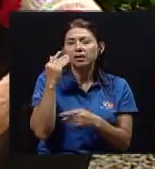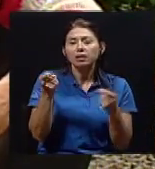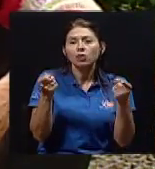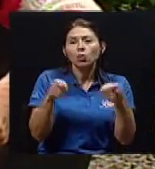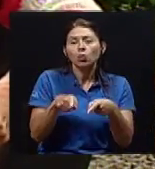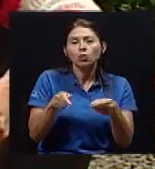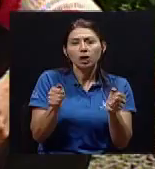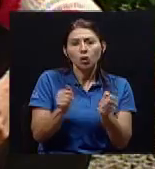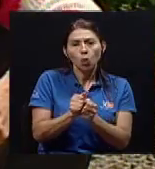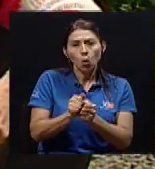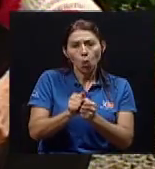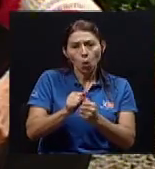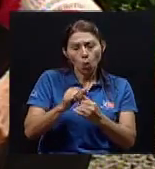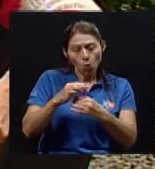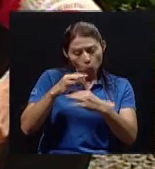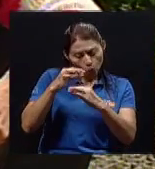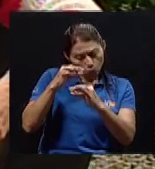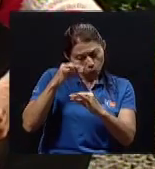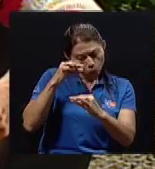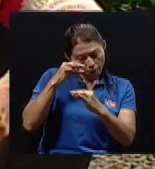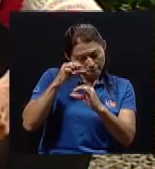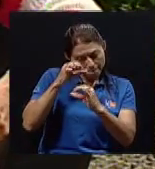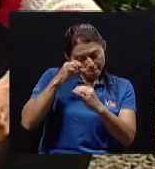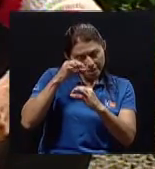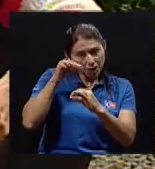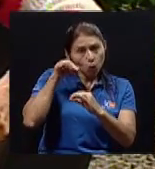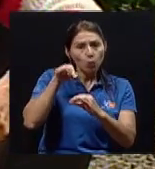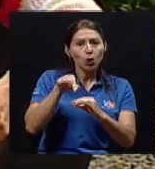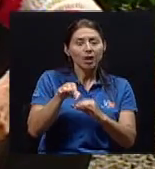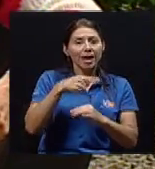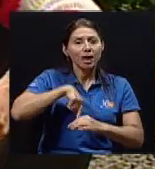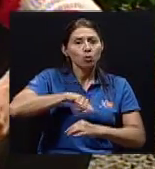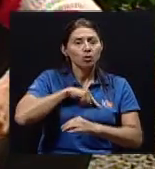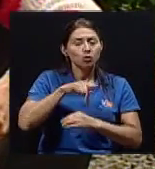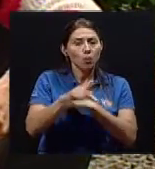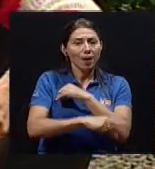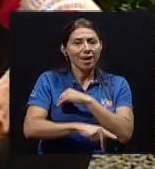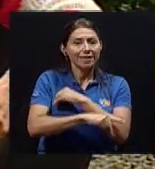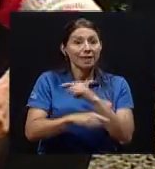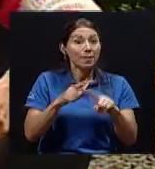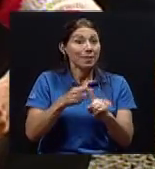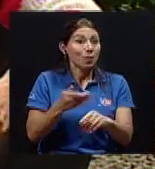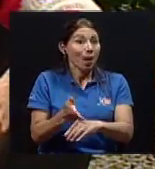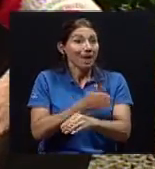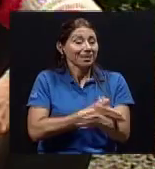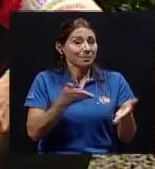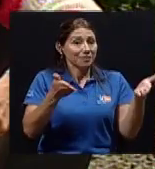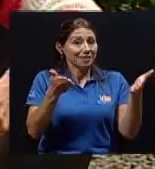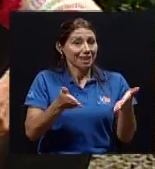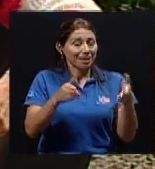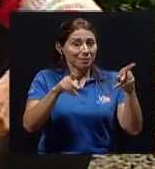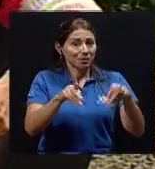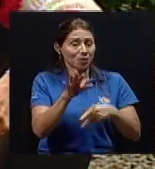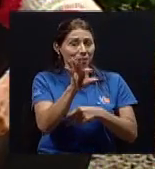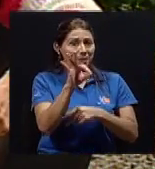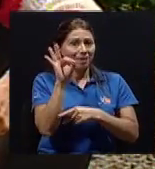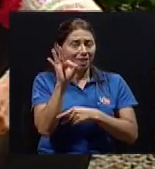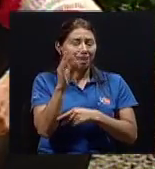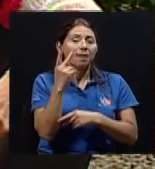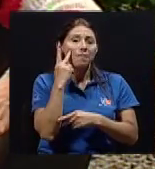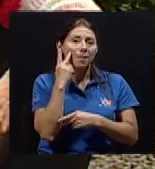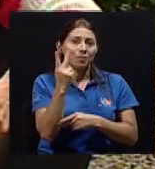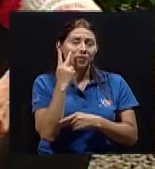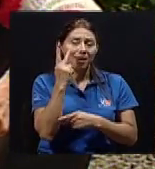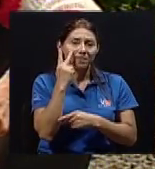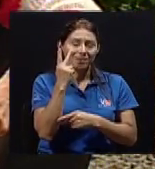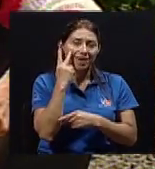con la microbiología en nuestro país. Pero antes de presentarles a nuestra invitada del día de hoy, vamos a